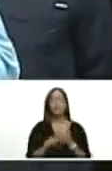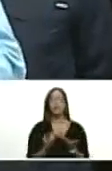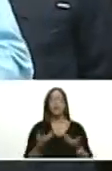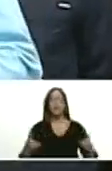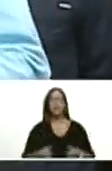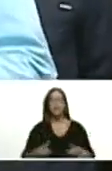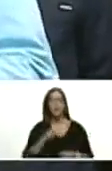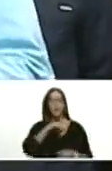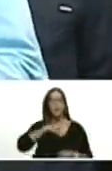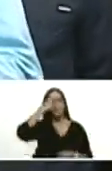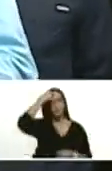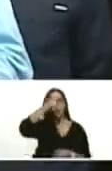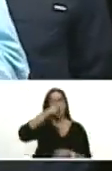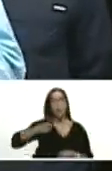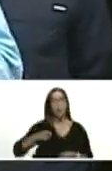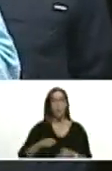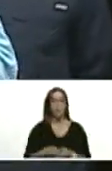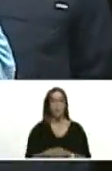pueblo.